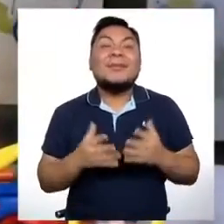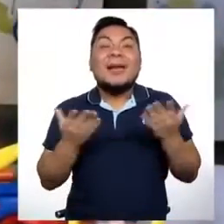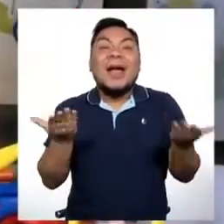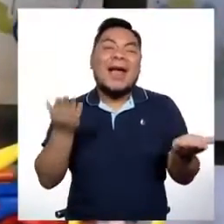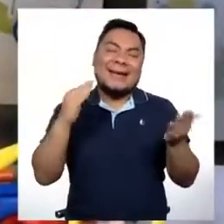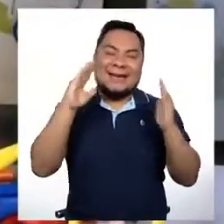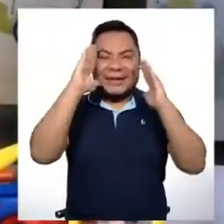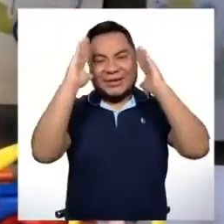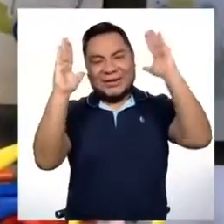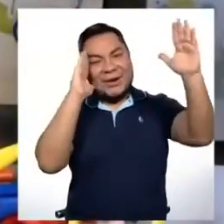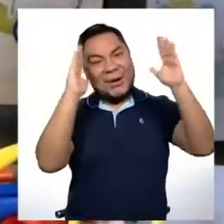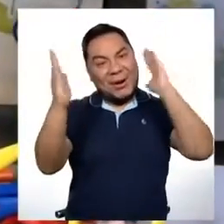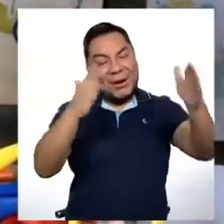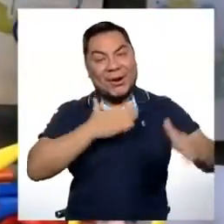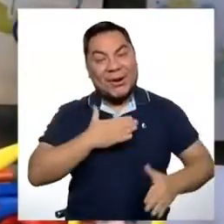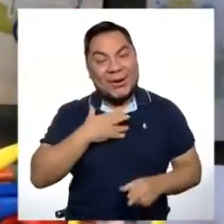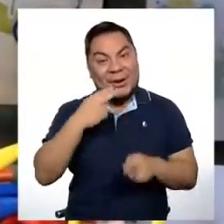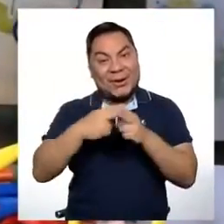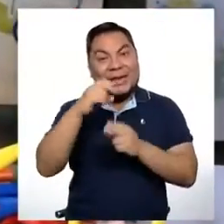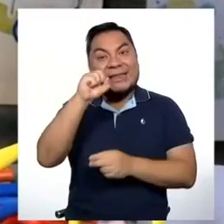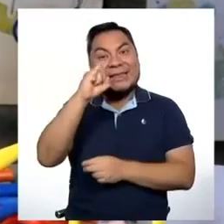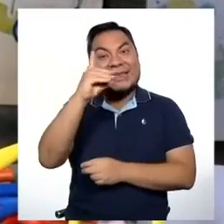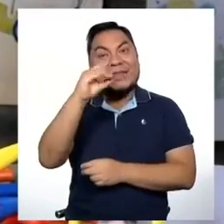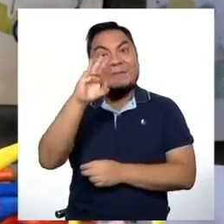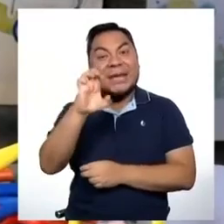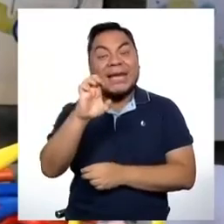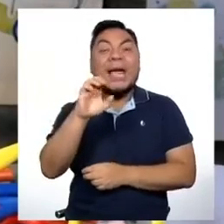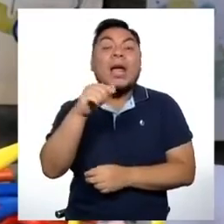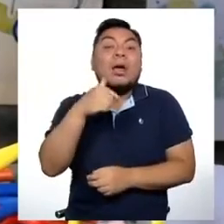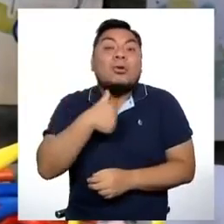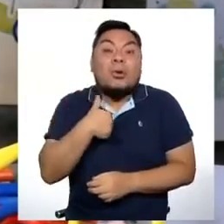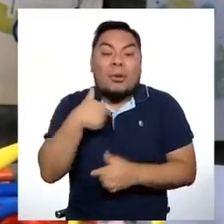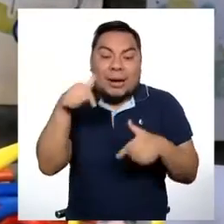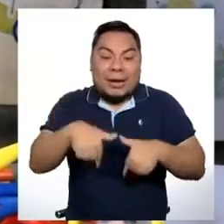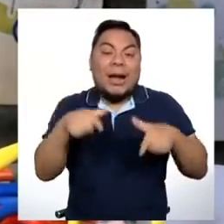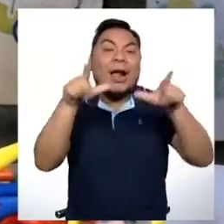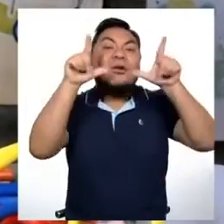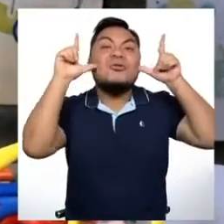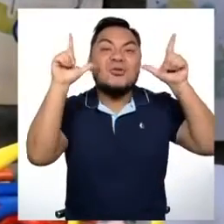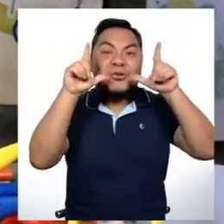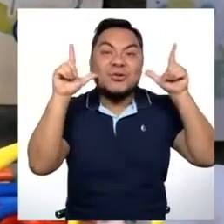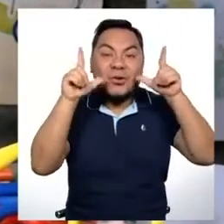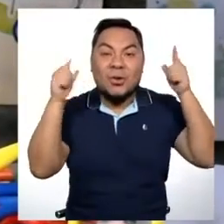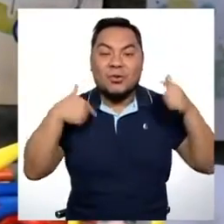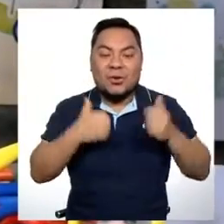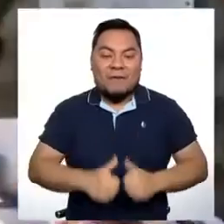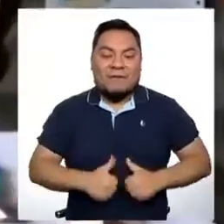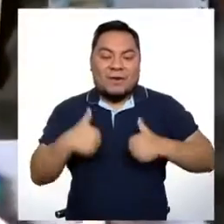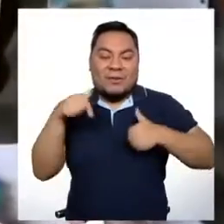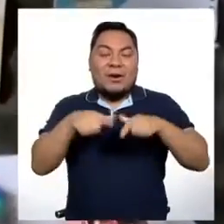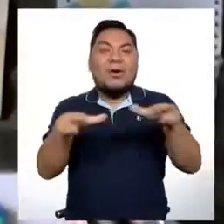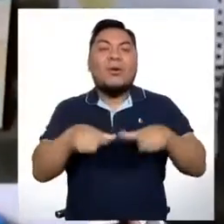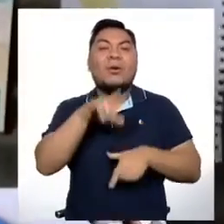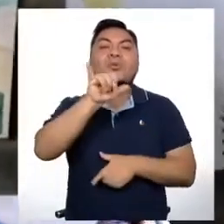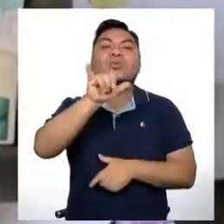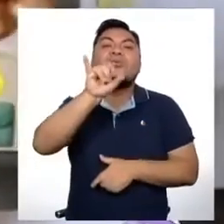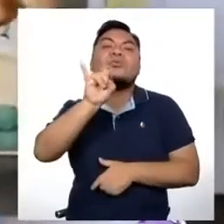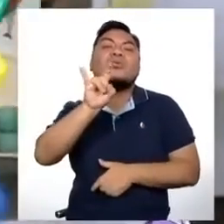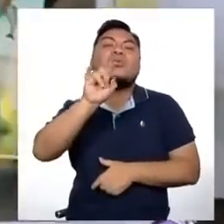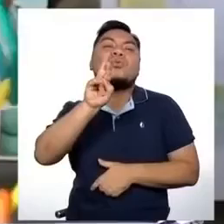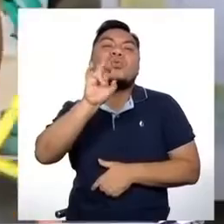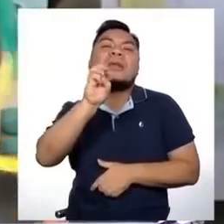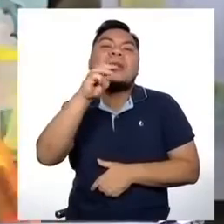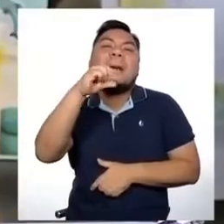Hola, soy Lizzy de la región Loreto. Vivo en Yurimaguas. A mí me